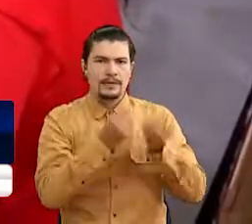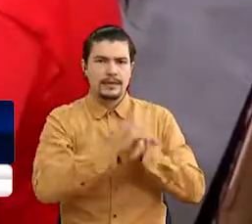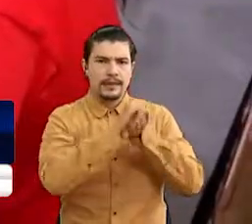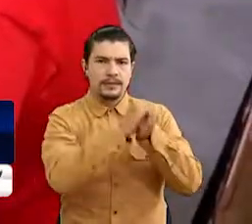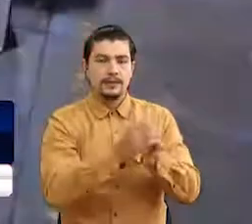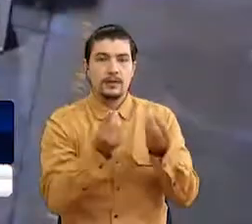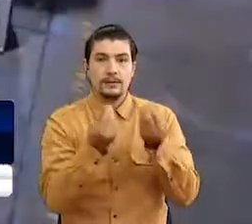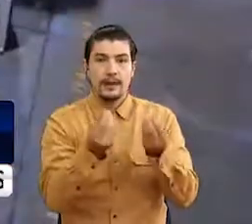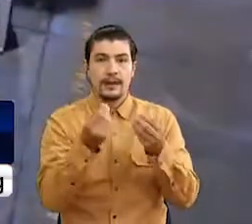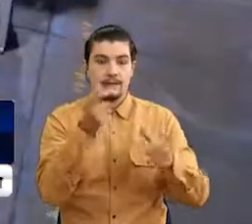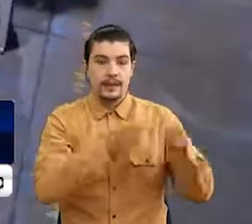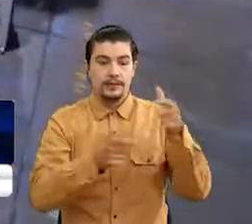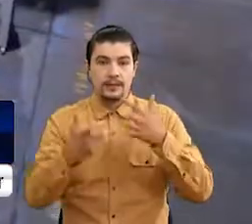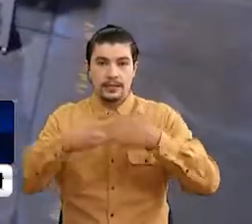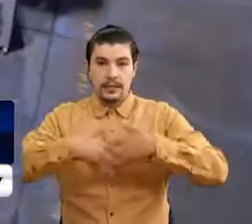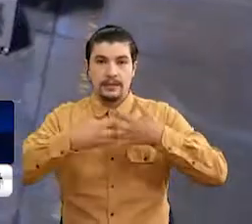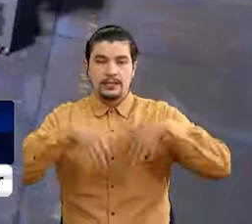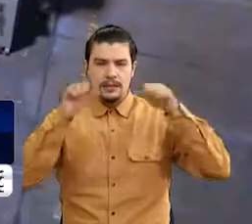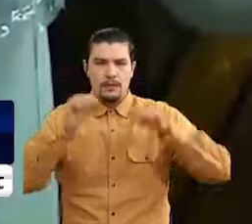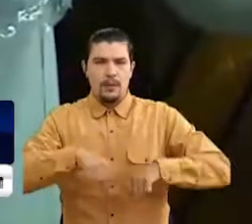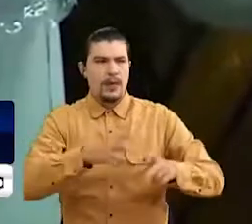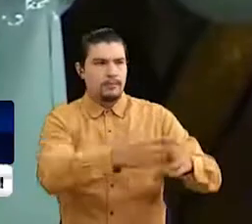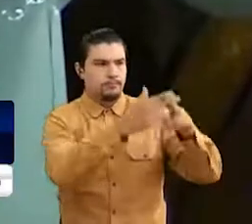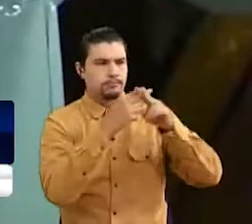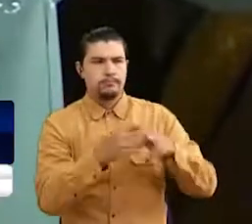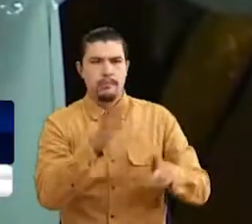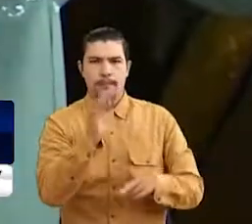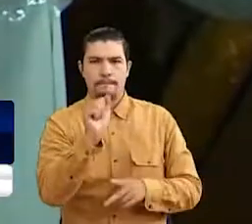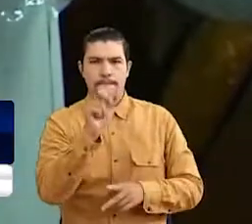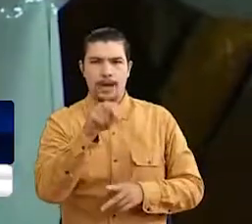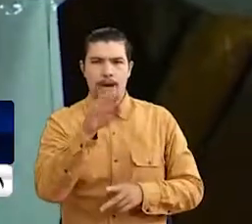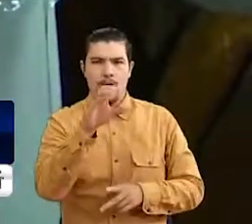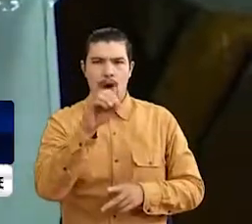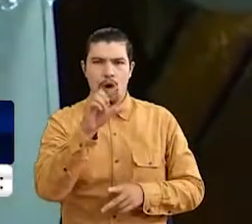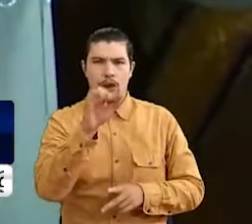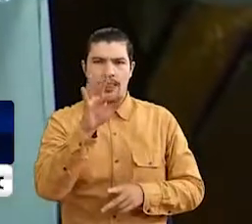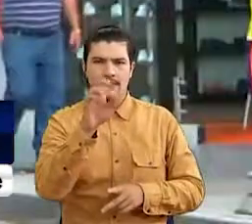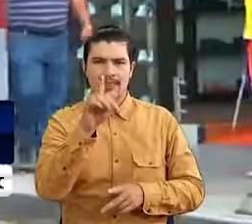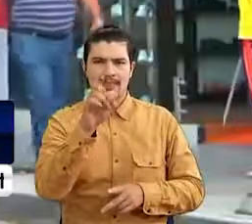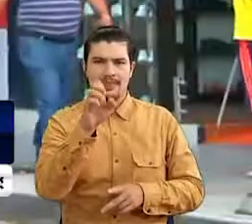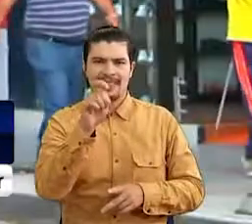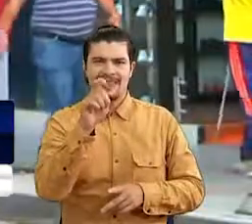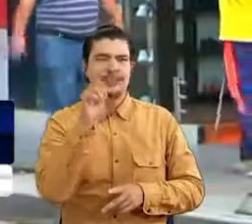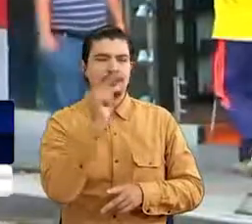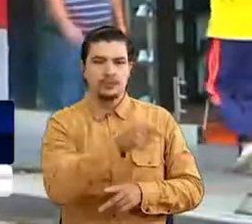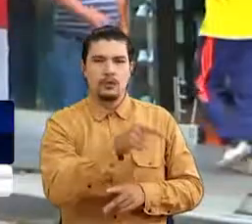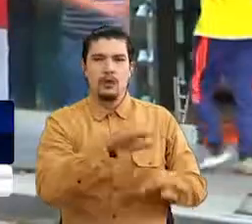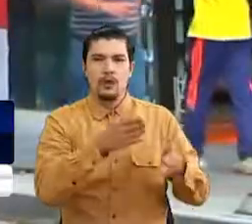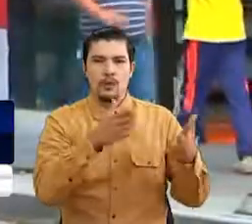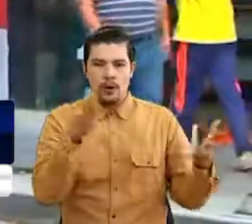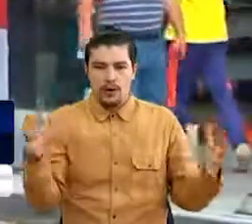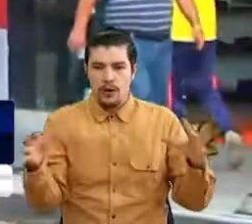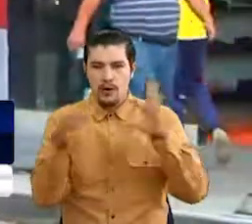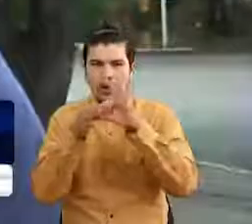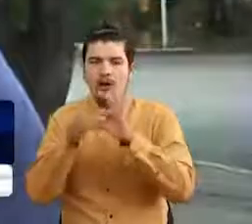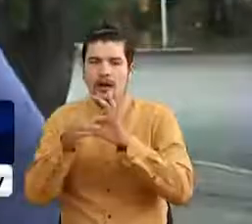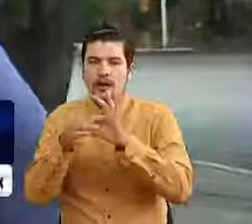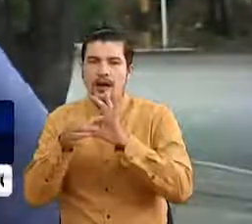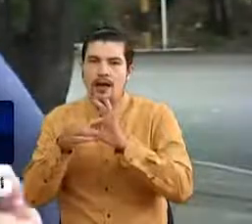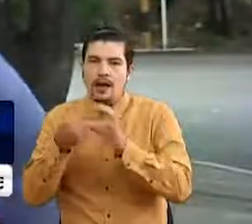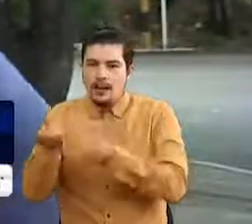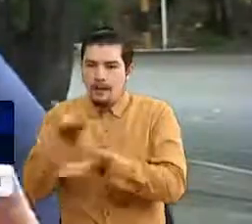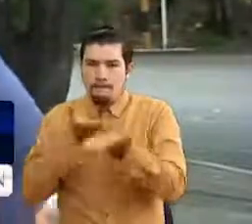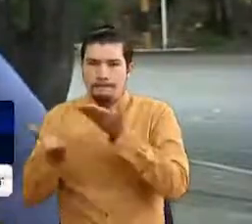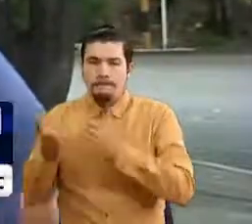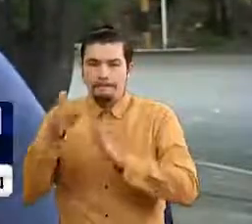empresarios puedan acceder a créditos de Bancoldex a través del fondo de garantías que hay con el Banco Agrario. Entonces, en este caso, las zonas francas son